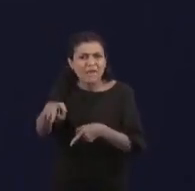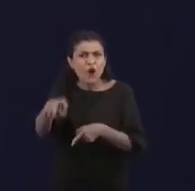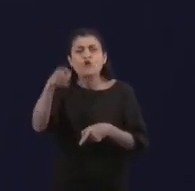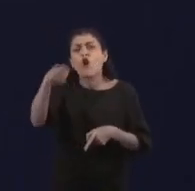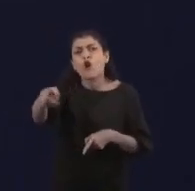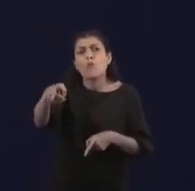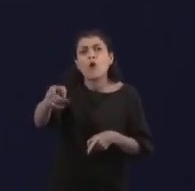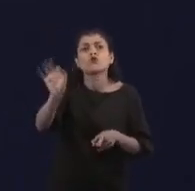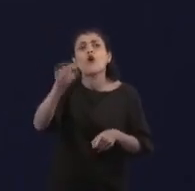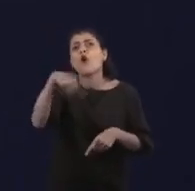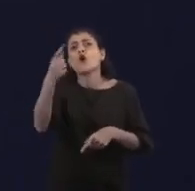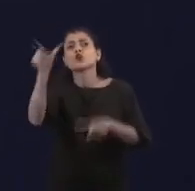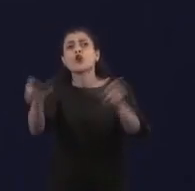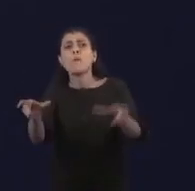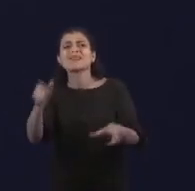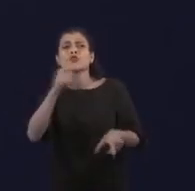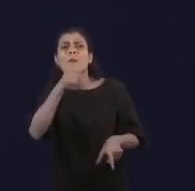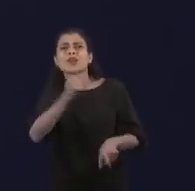nadie.